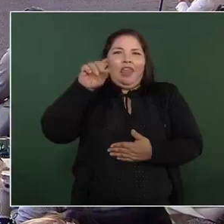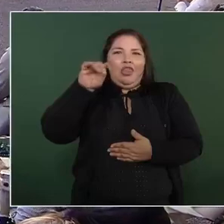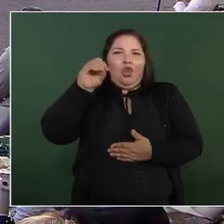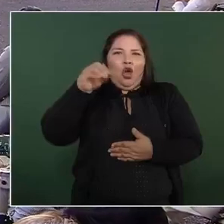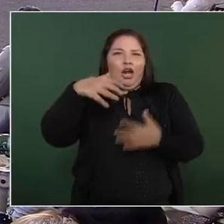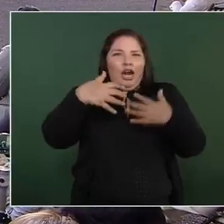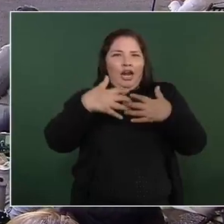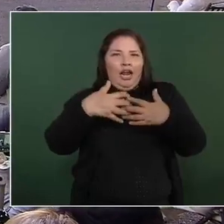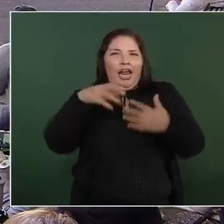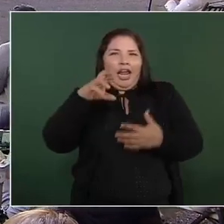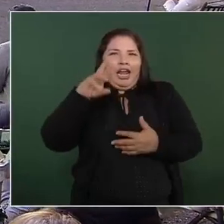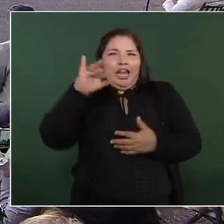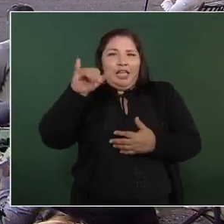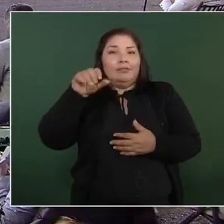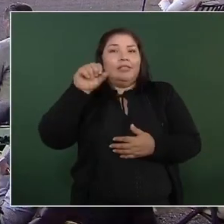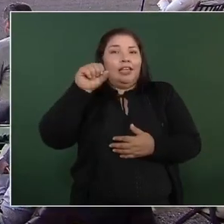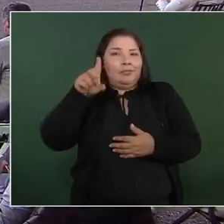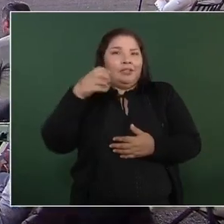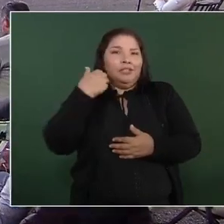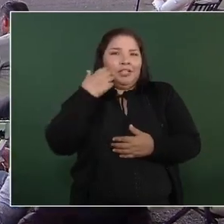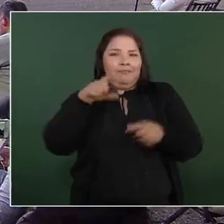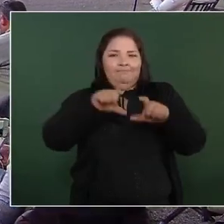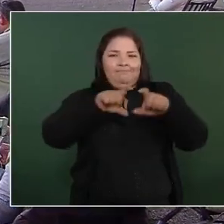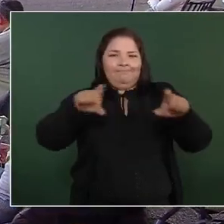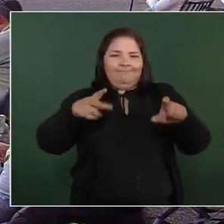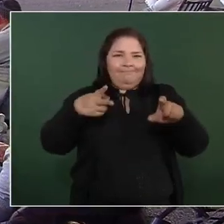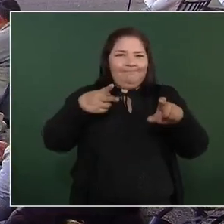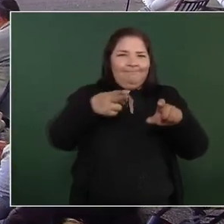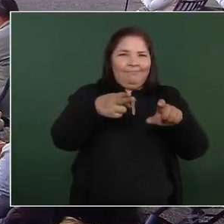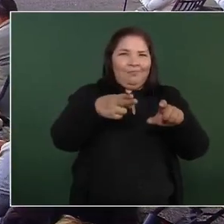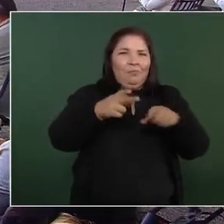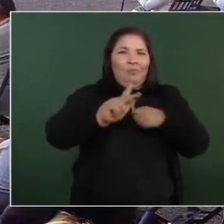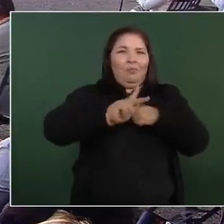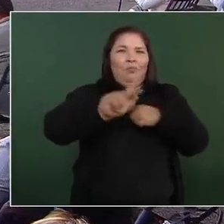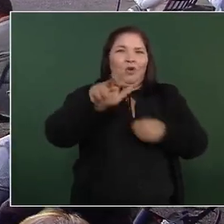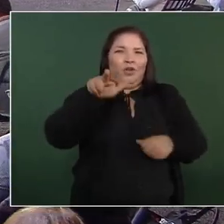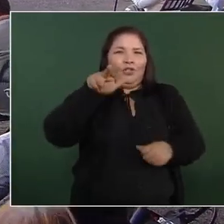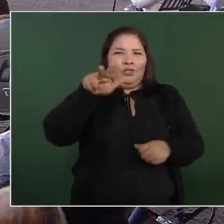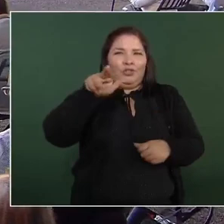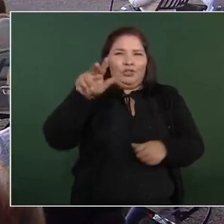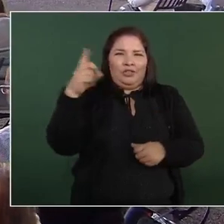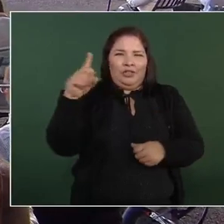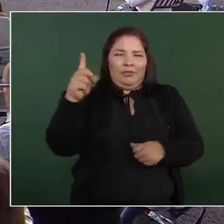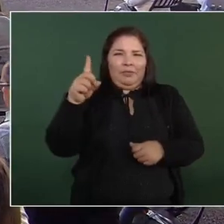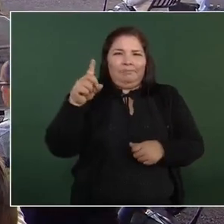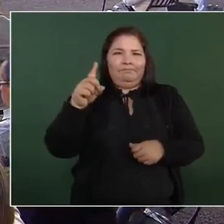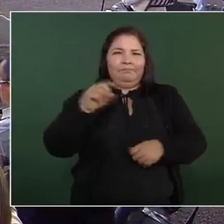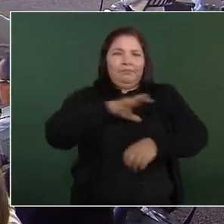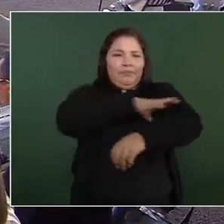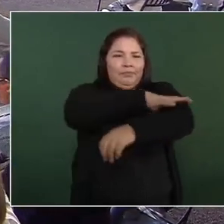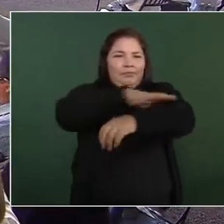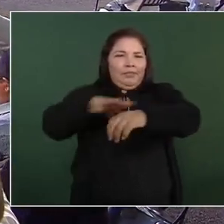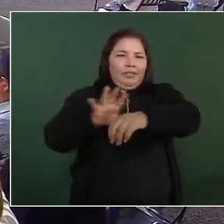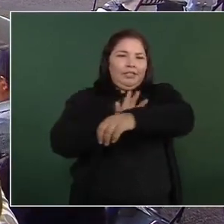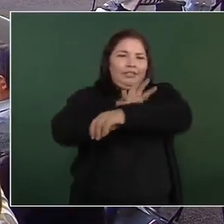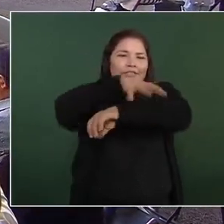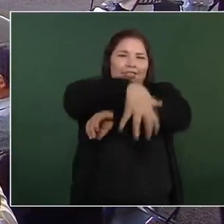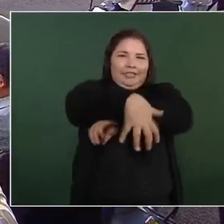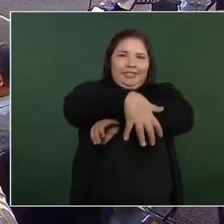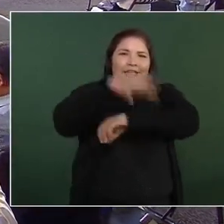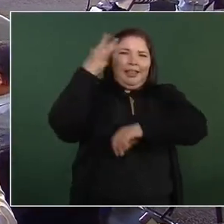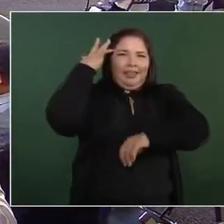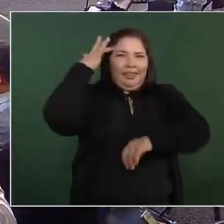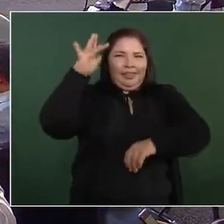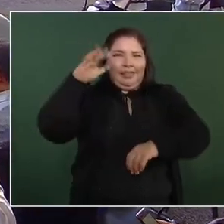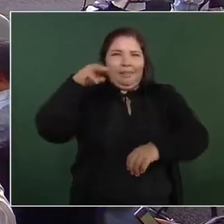también en su venida del 18 de diciembre. La presa Santa María, que es para